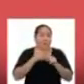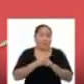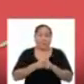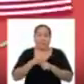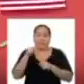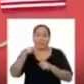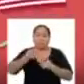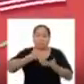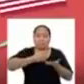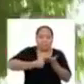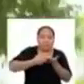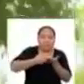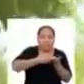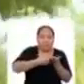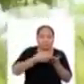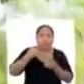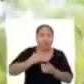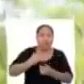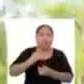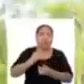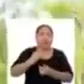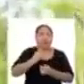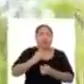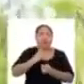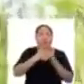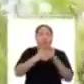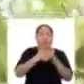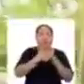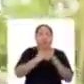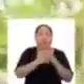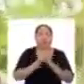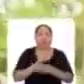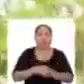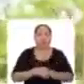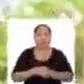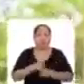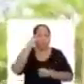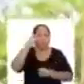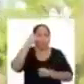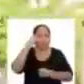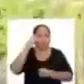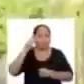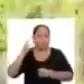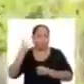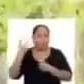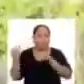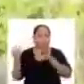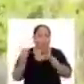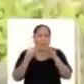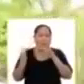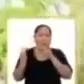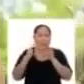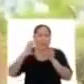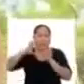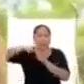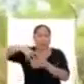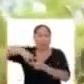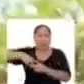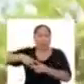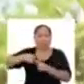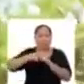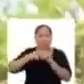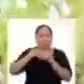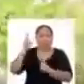entre Canadá y Estados Unidos. Me he puesto a pensar en la Segunda Guerra Mundial y en lo feo que debe haber sido escuchar